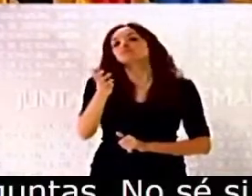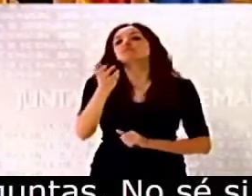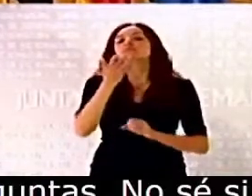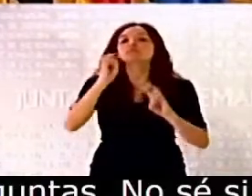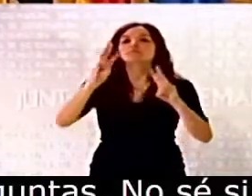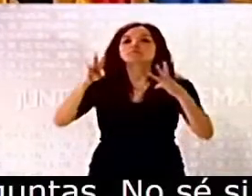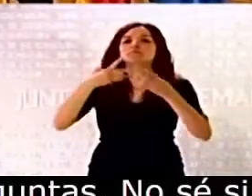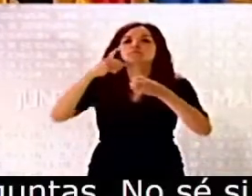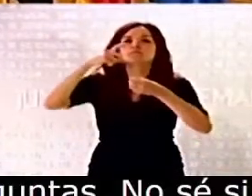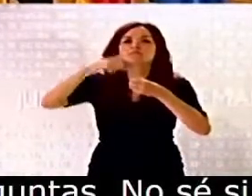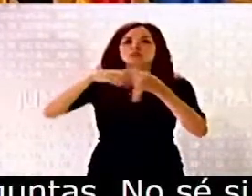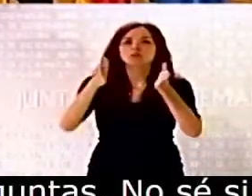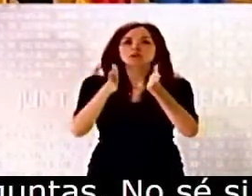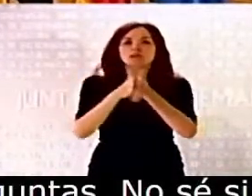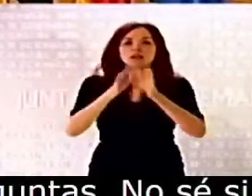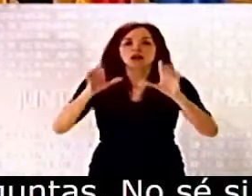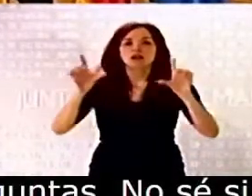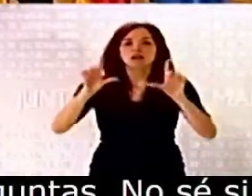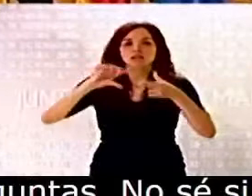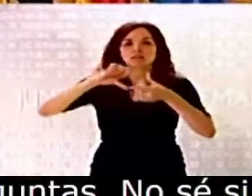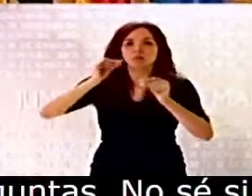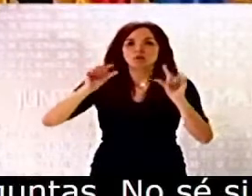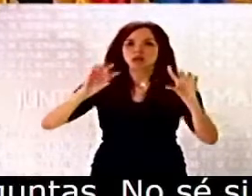virtualmente, tiene alguna pregunta.